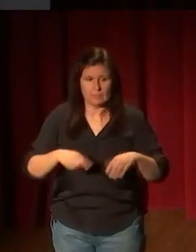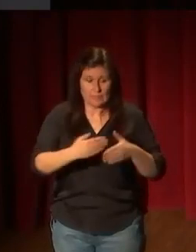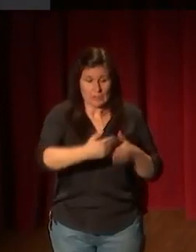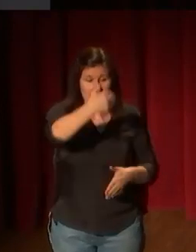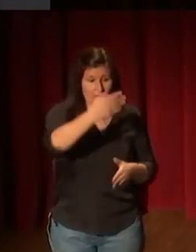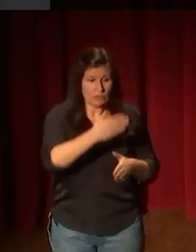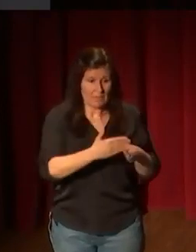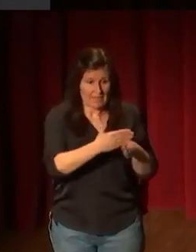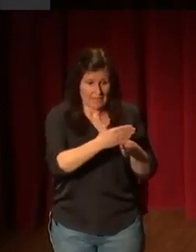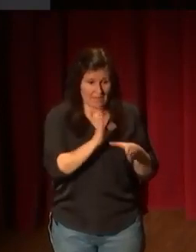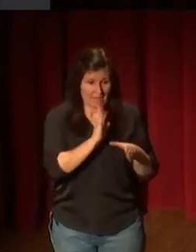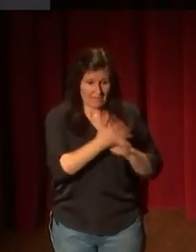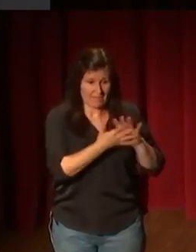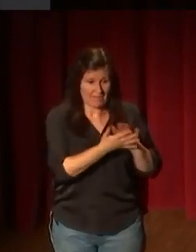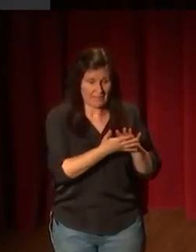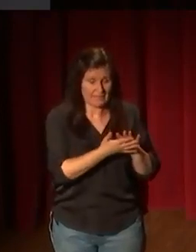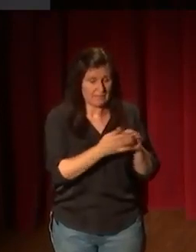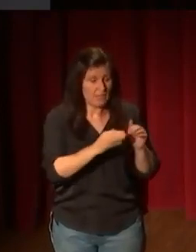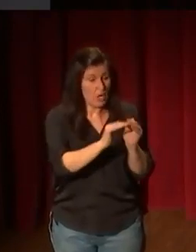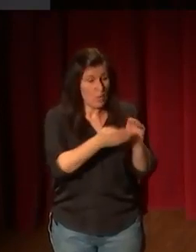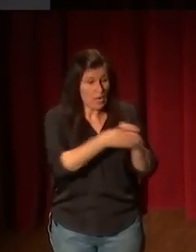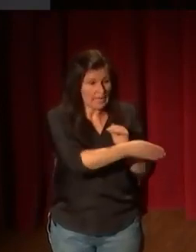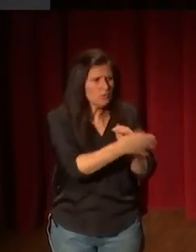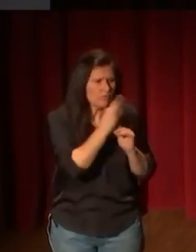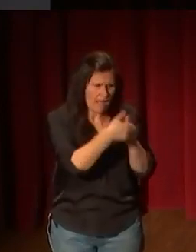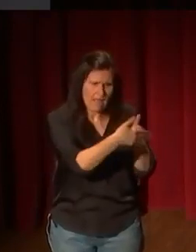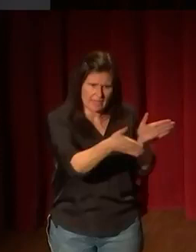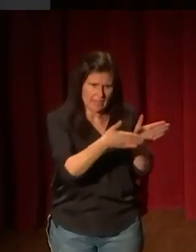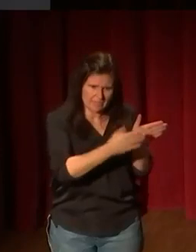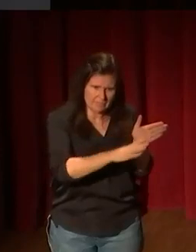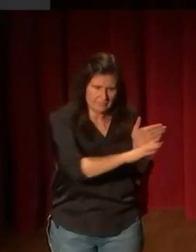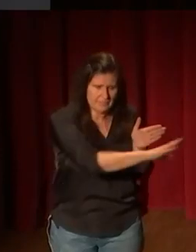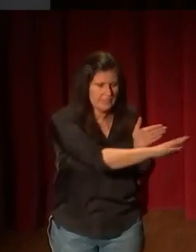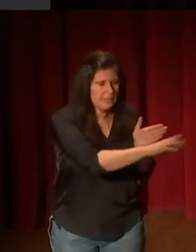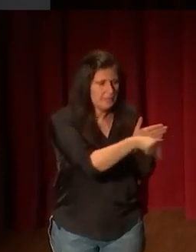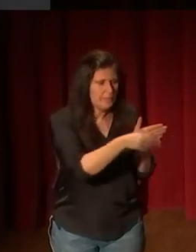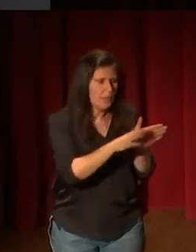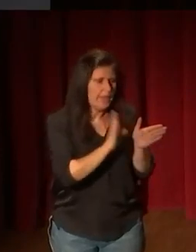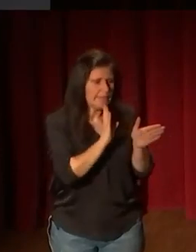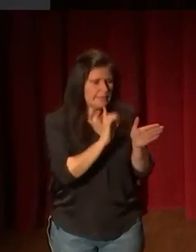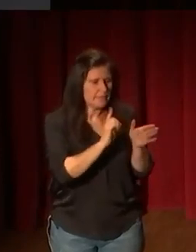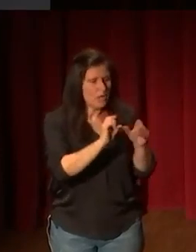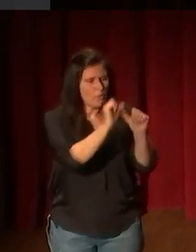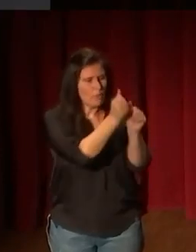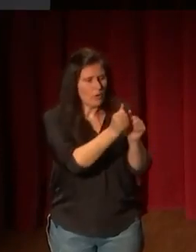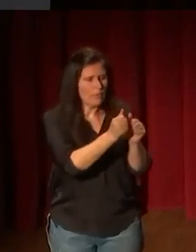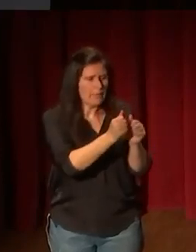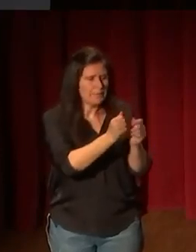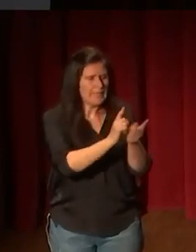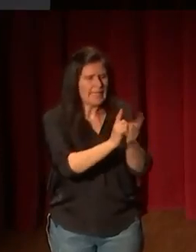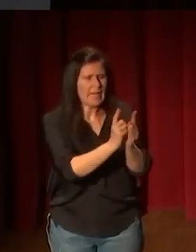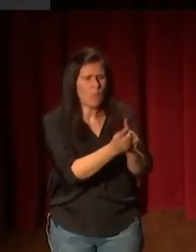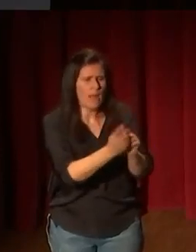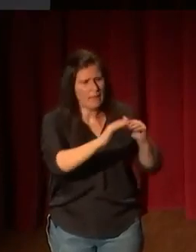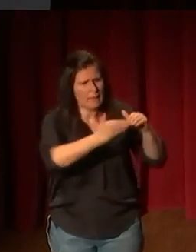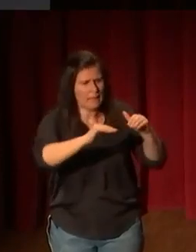que cerraban las bocacalles todavía abiertas ya no tienen esa forma irregular que